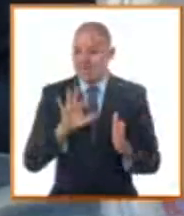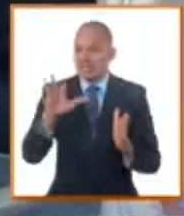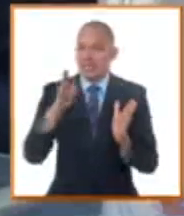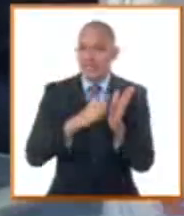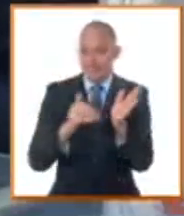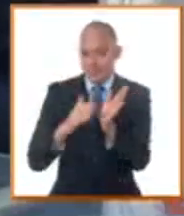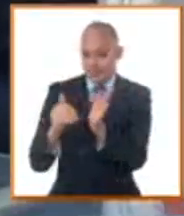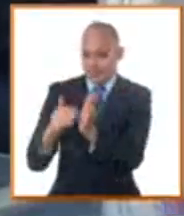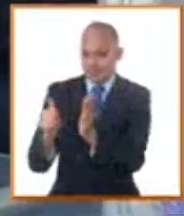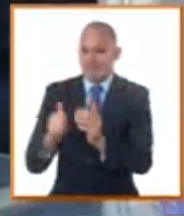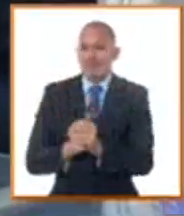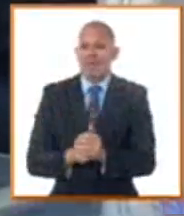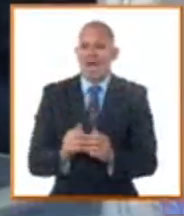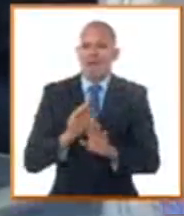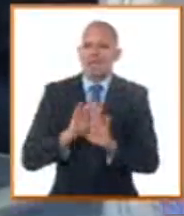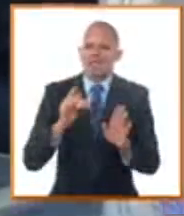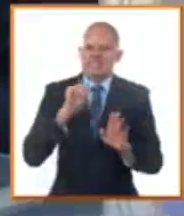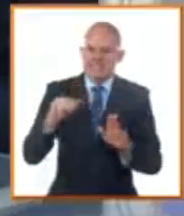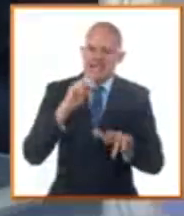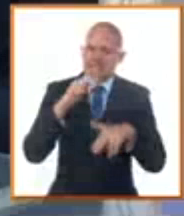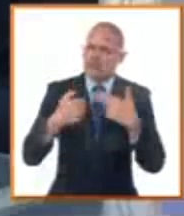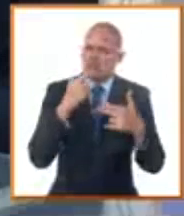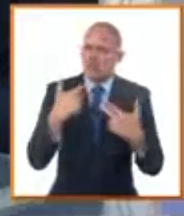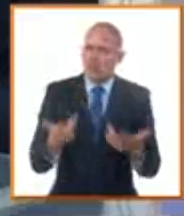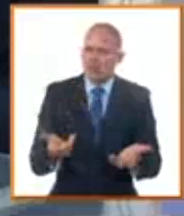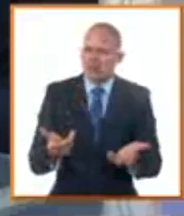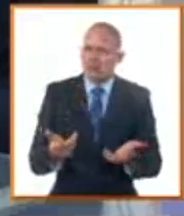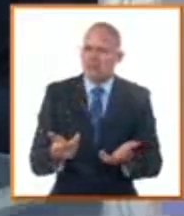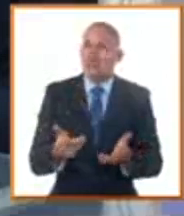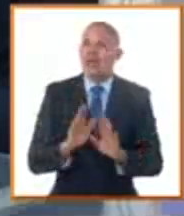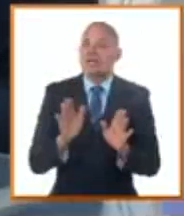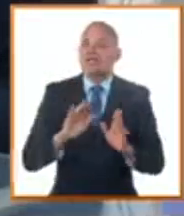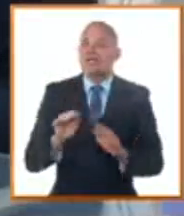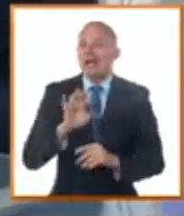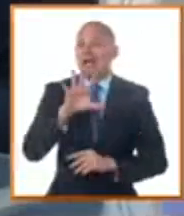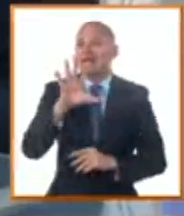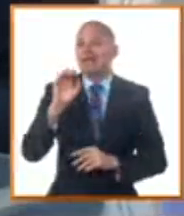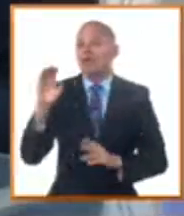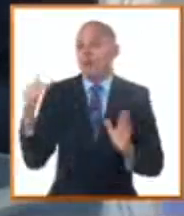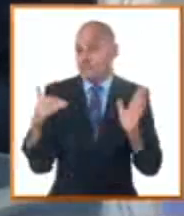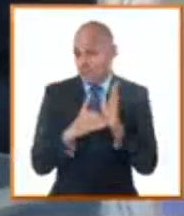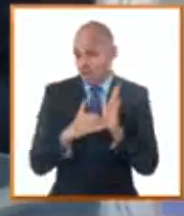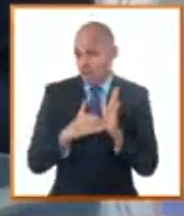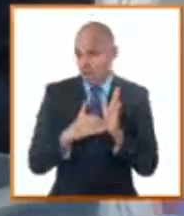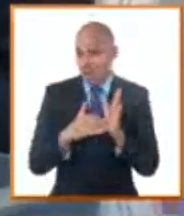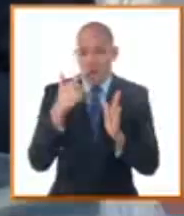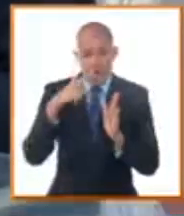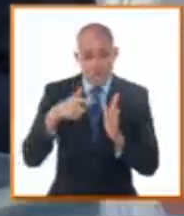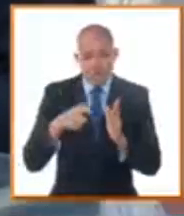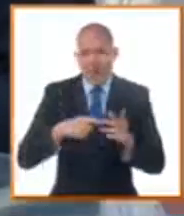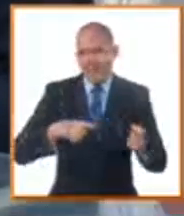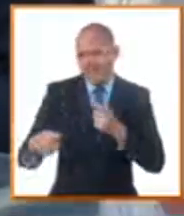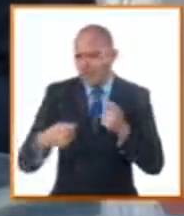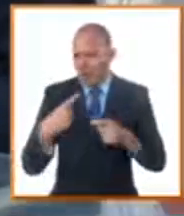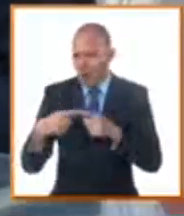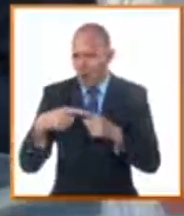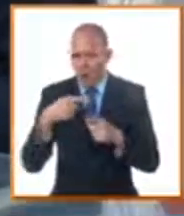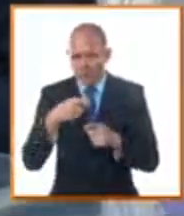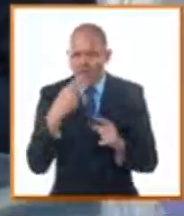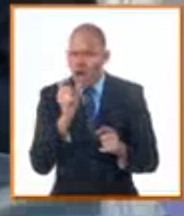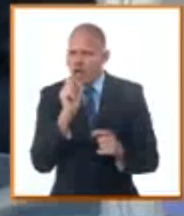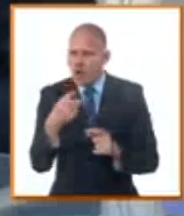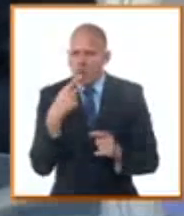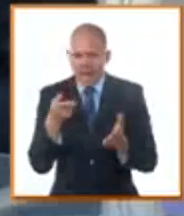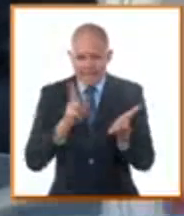año, se han realizado 500.000 trámites. Es decir, creo que es un valor importante que de alguna forma se correlaciona